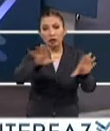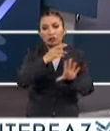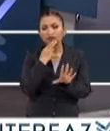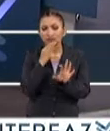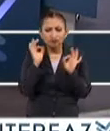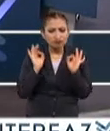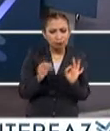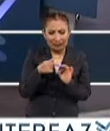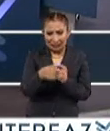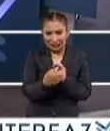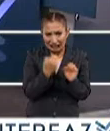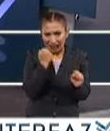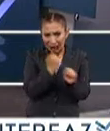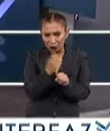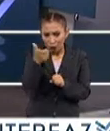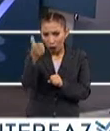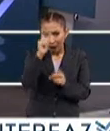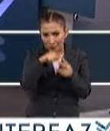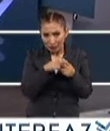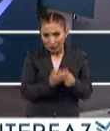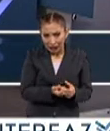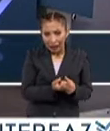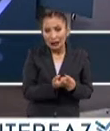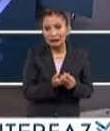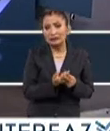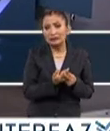esté funcionando mismo año en el